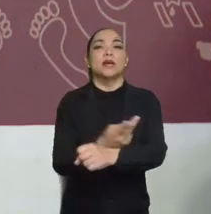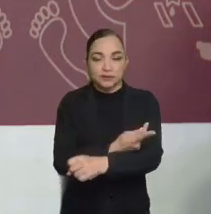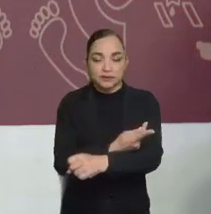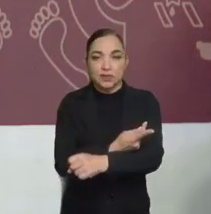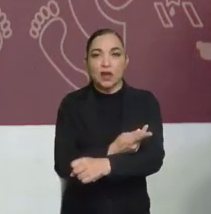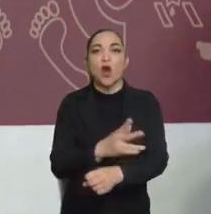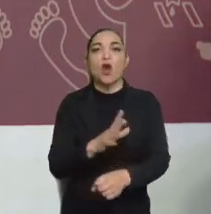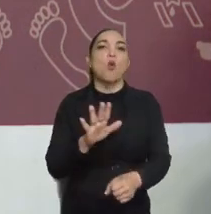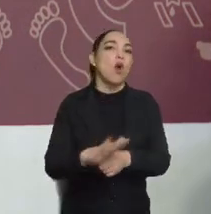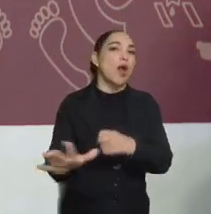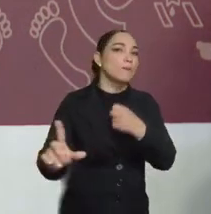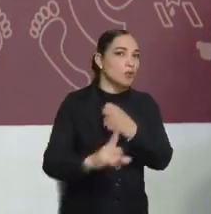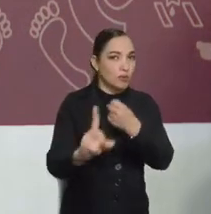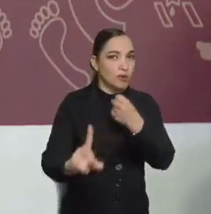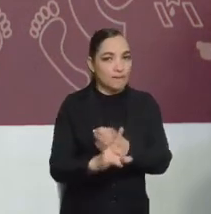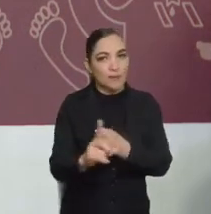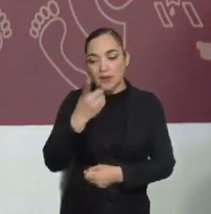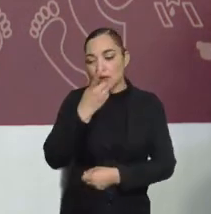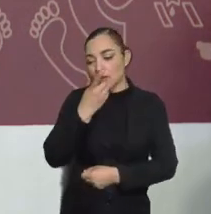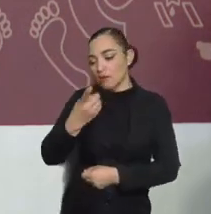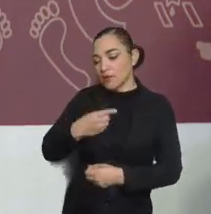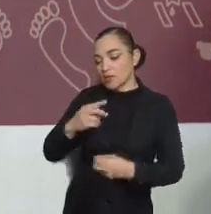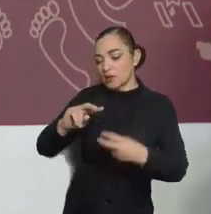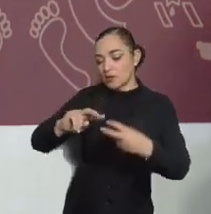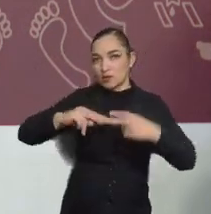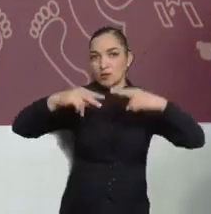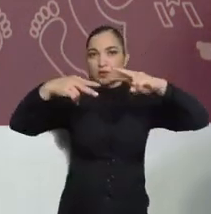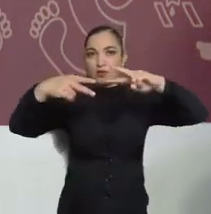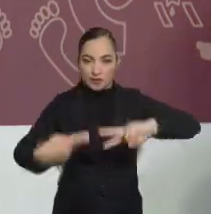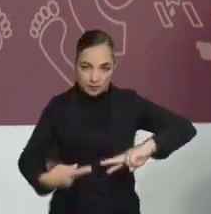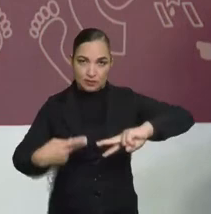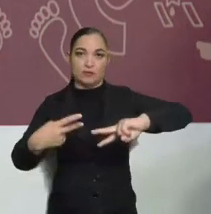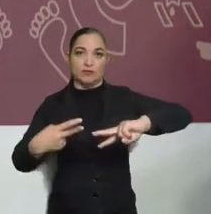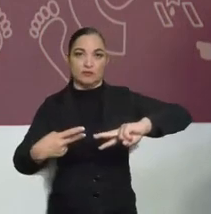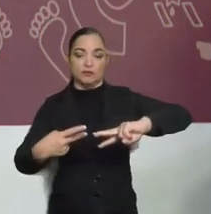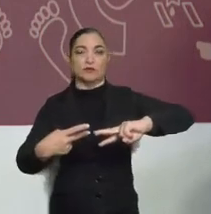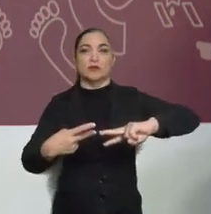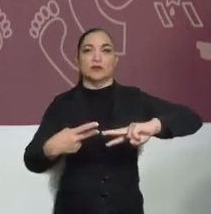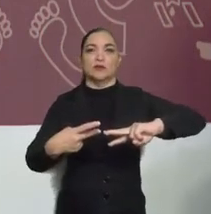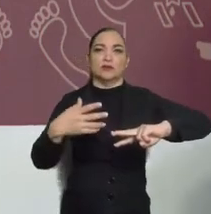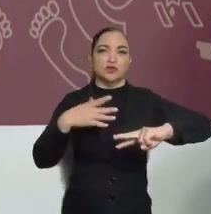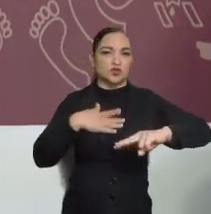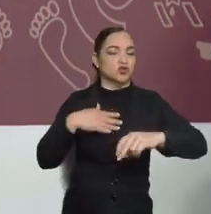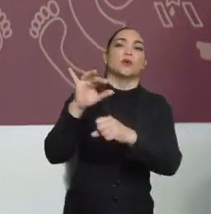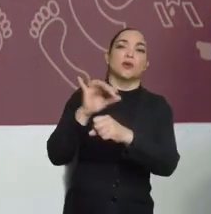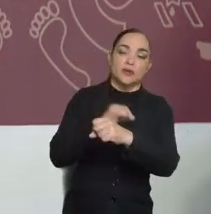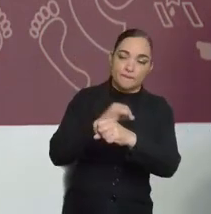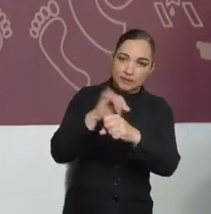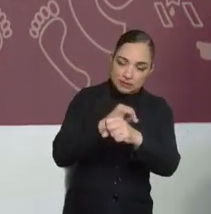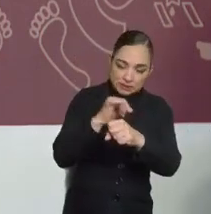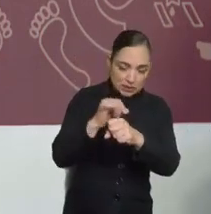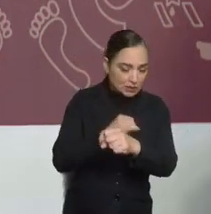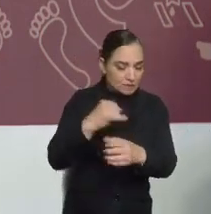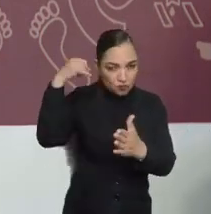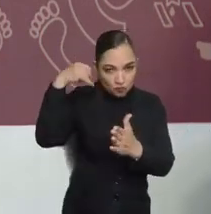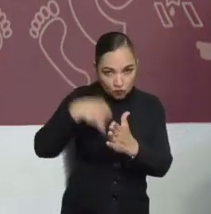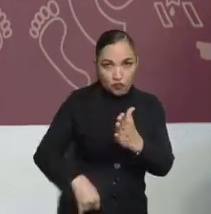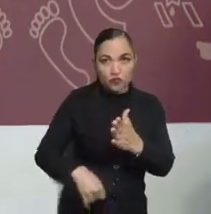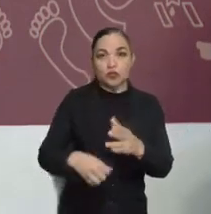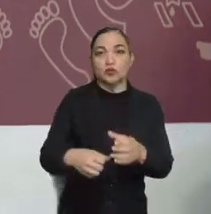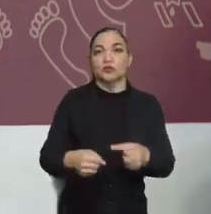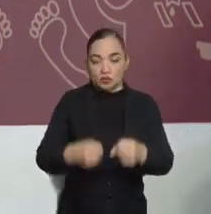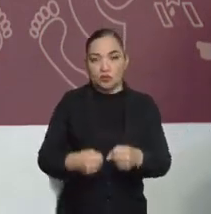veo a Domingo para que me diga lo contrario y ahí hago el equilibrio. No, yo lo voy a revisar, eso. Debe haber